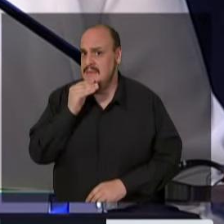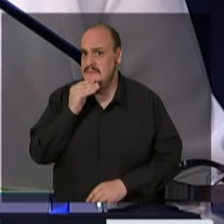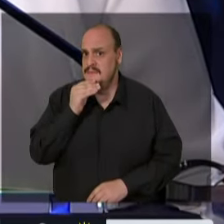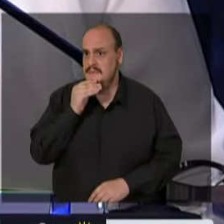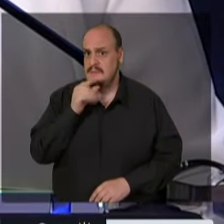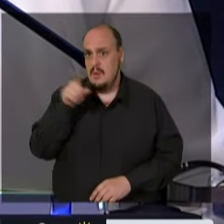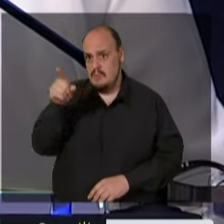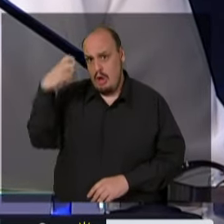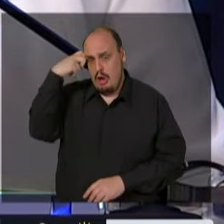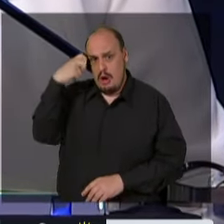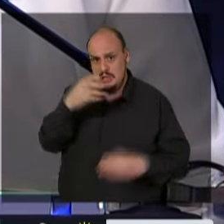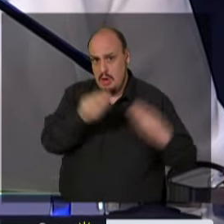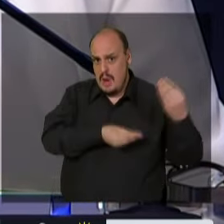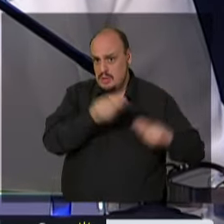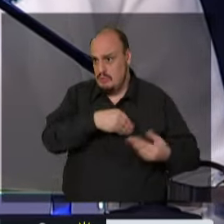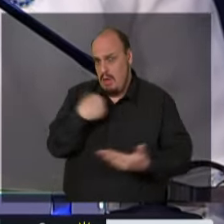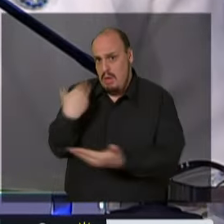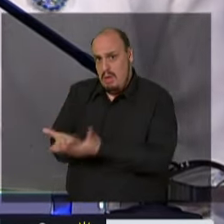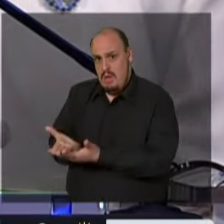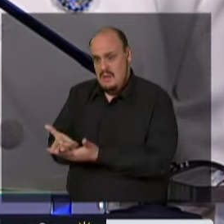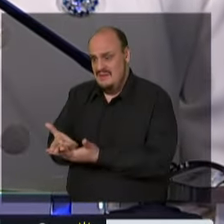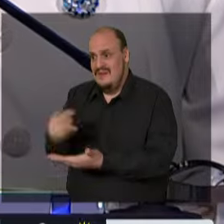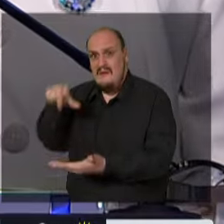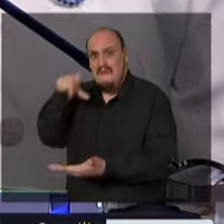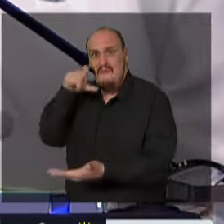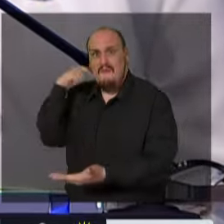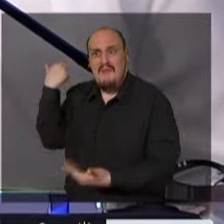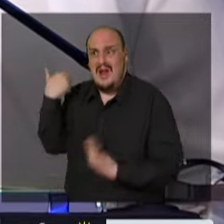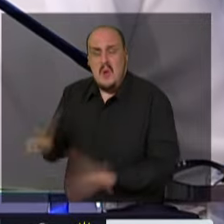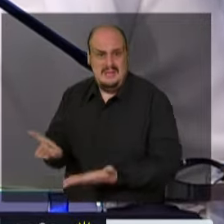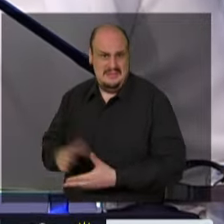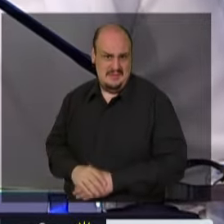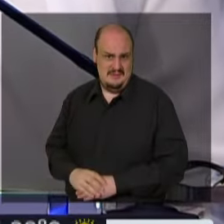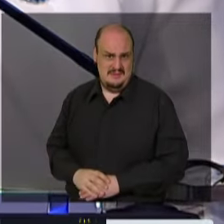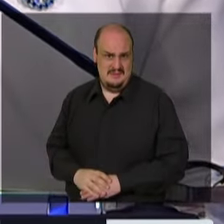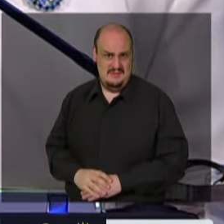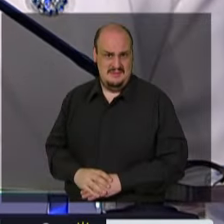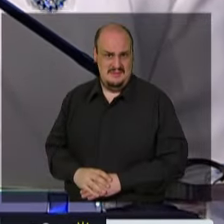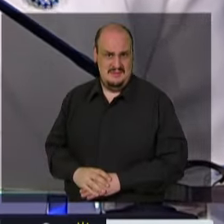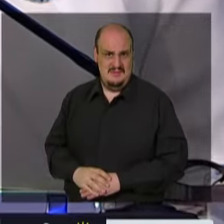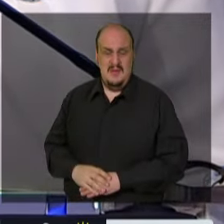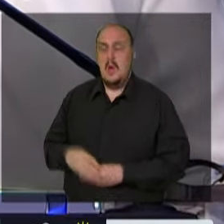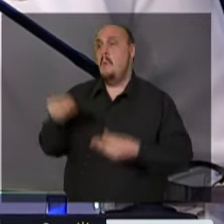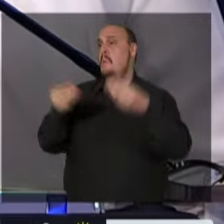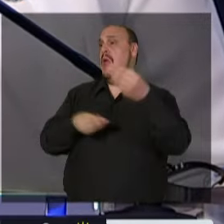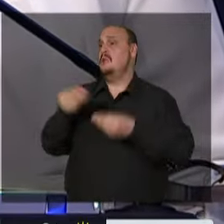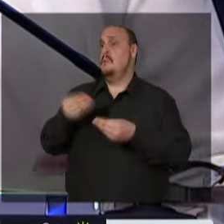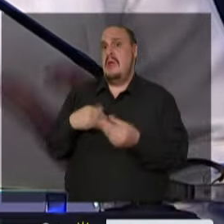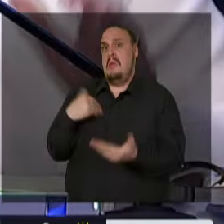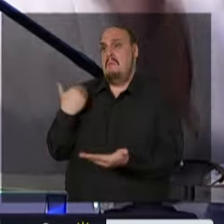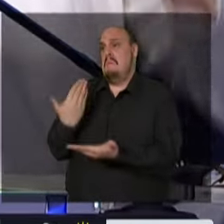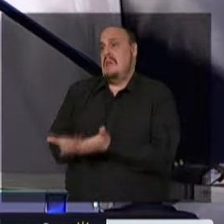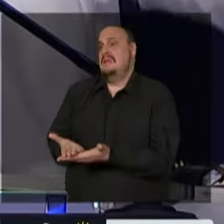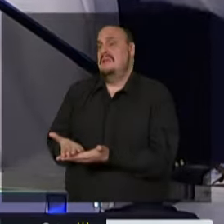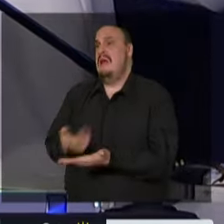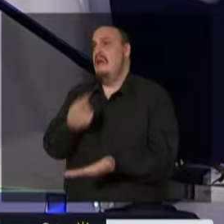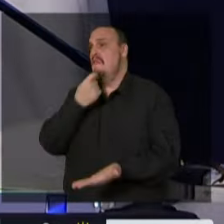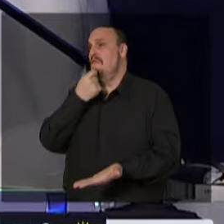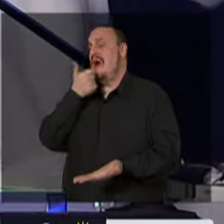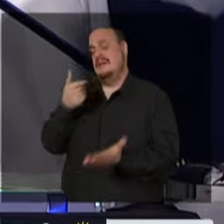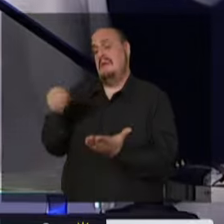que presentaste en el Congreso es una vergüenza. Es fácil presentar un presupuesto donde